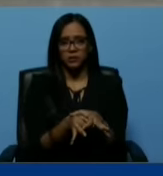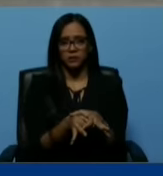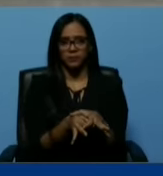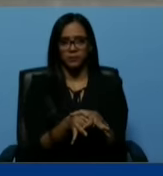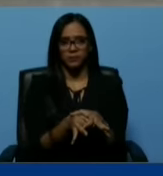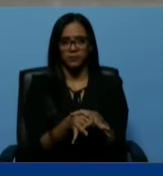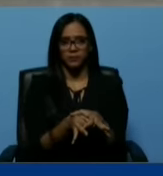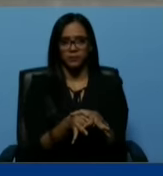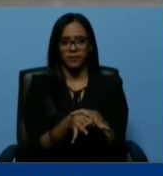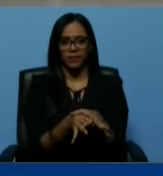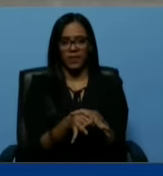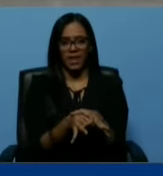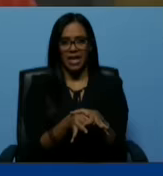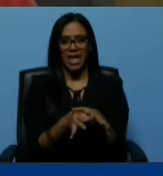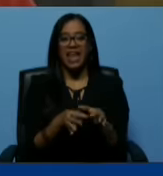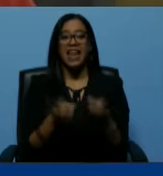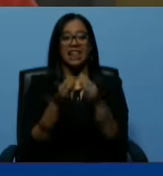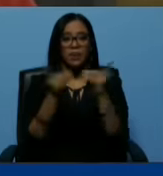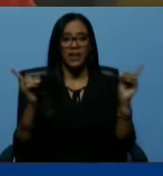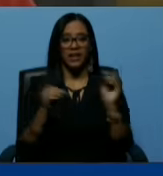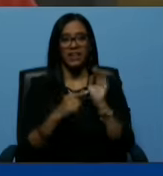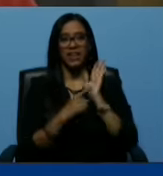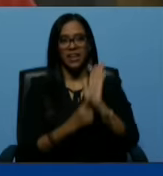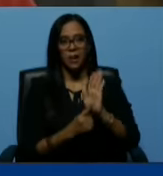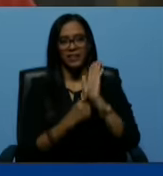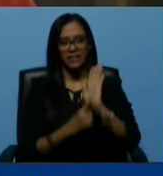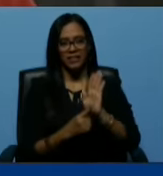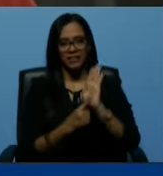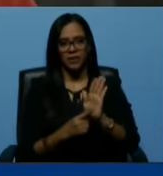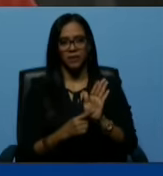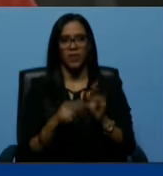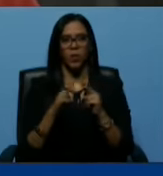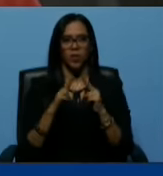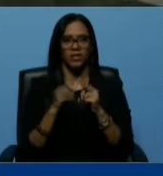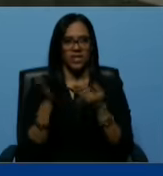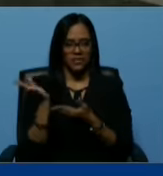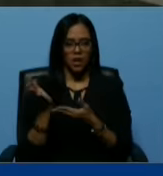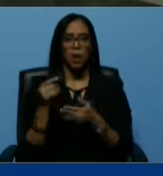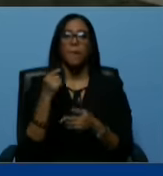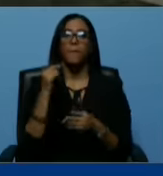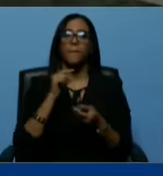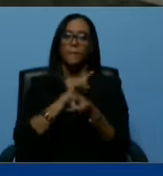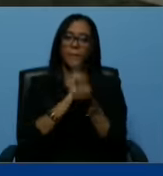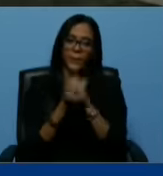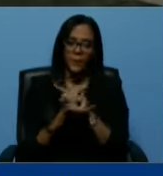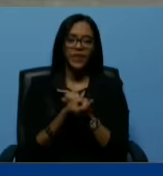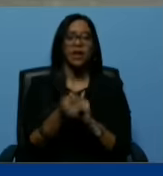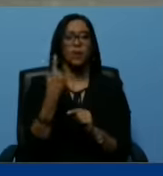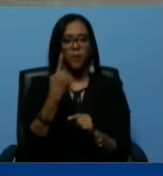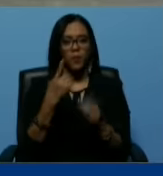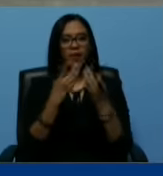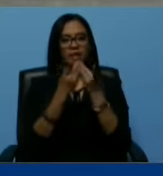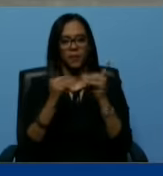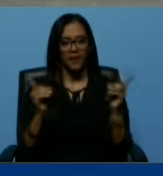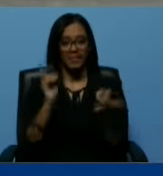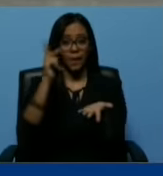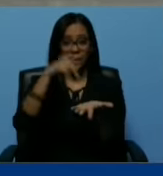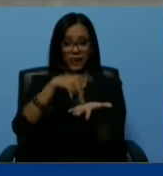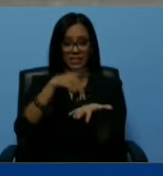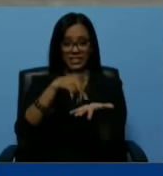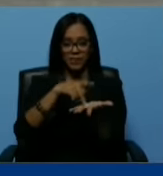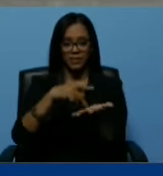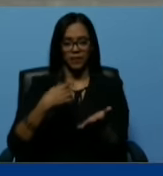la democracia representativa, conocida así, por una democracia participativa y